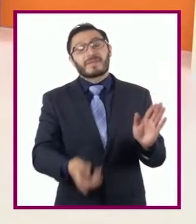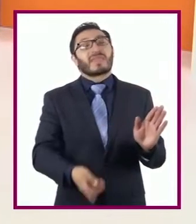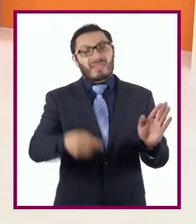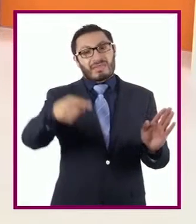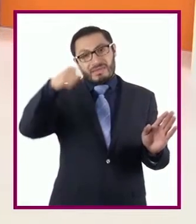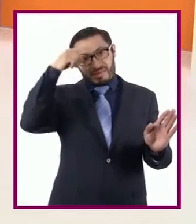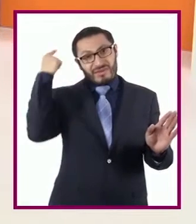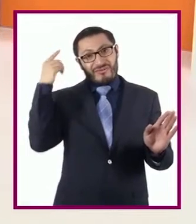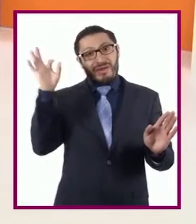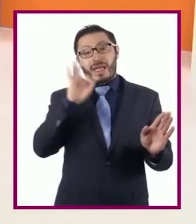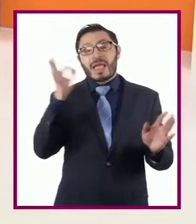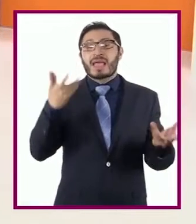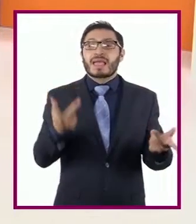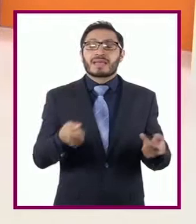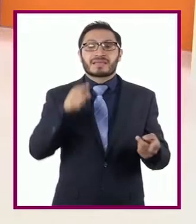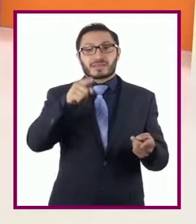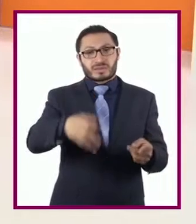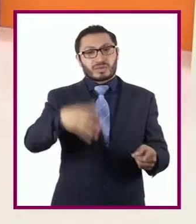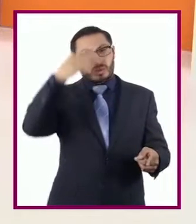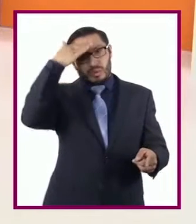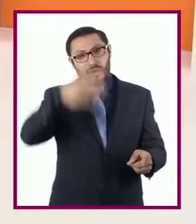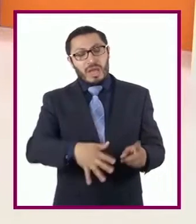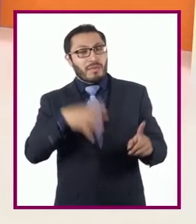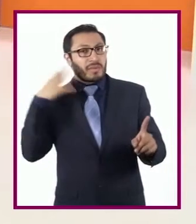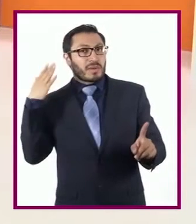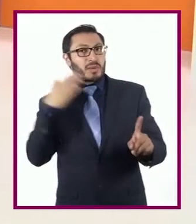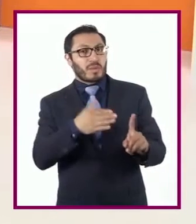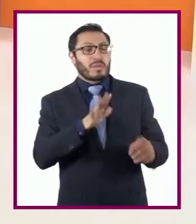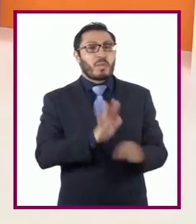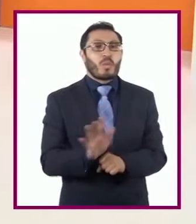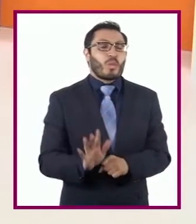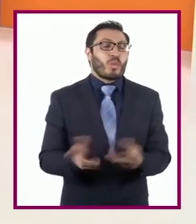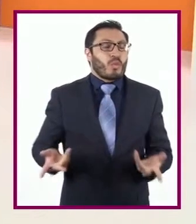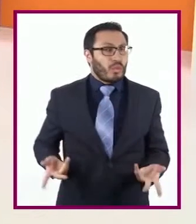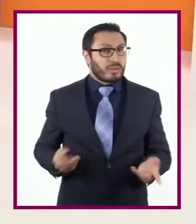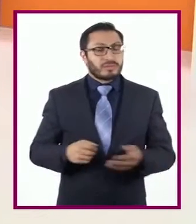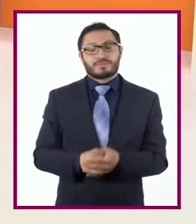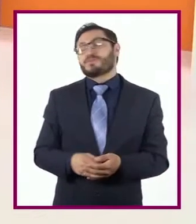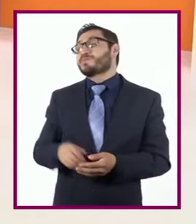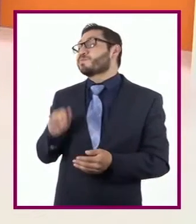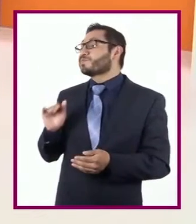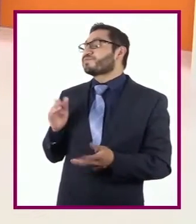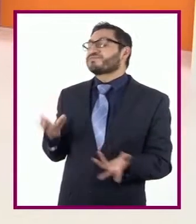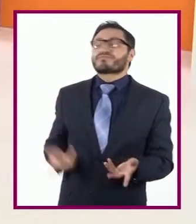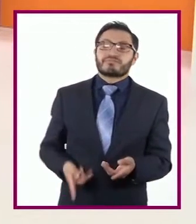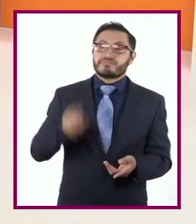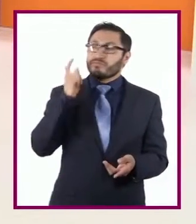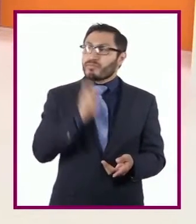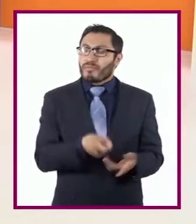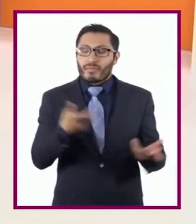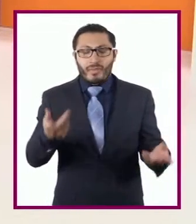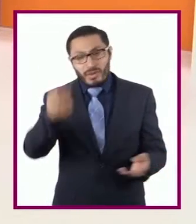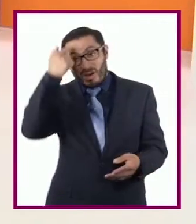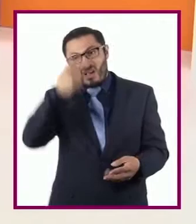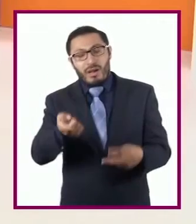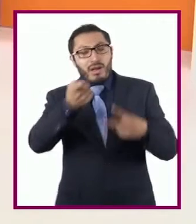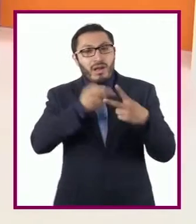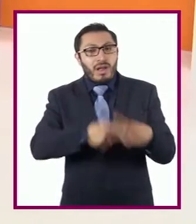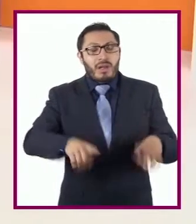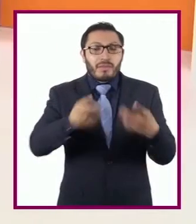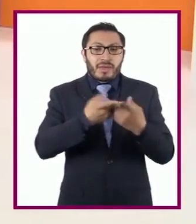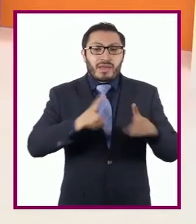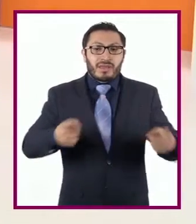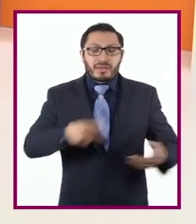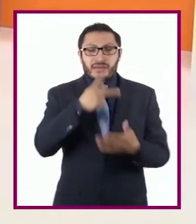fácil si se sabe lo que quieres. Doctora, ¿esto quiere decir que para comenzar a diseñar un proyecto